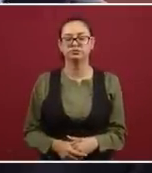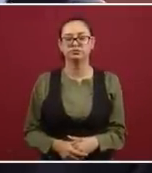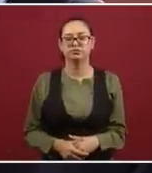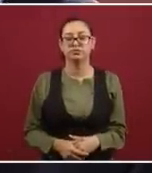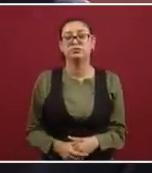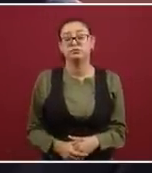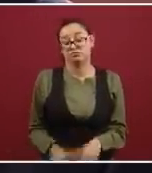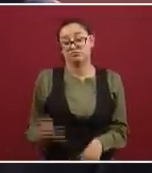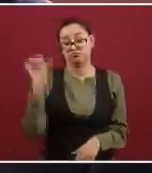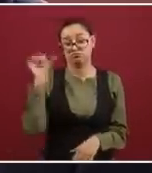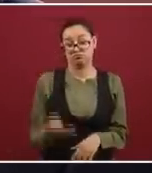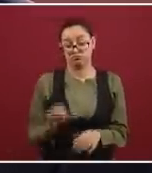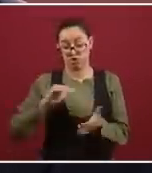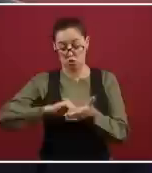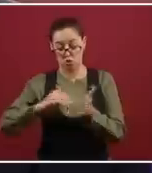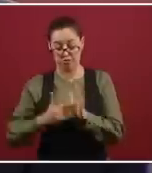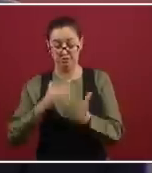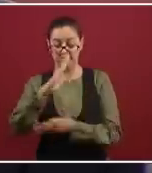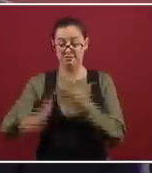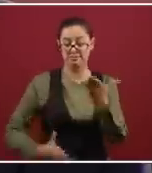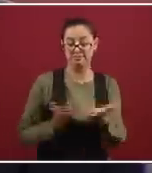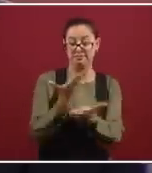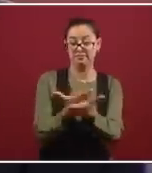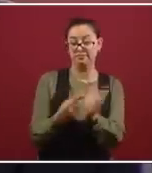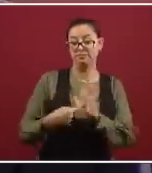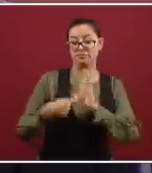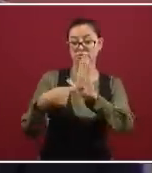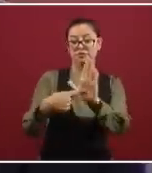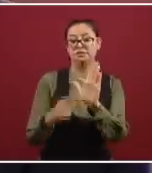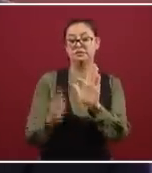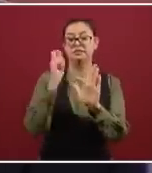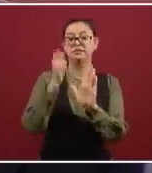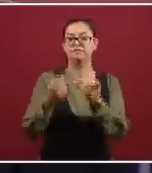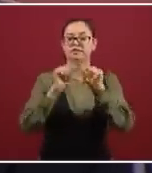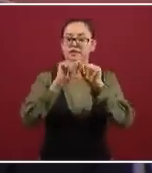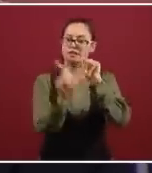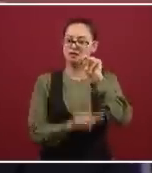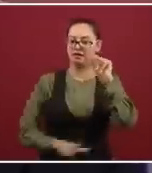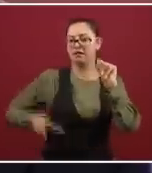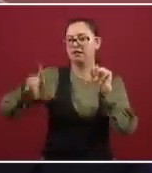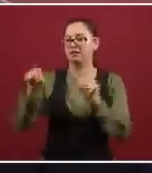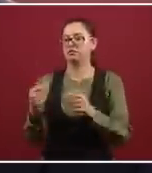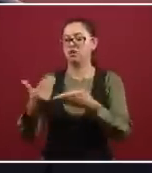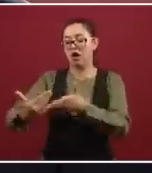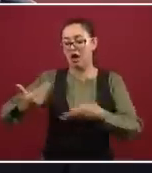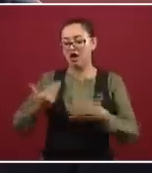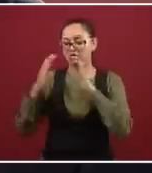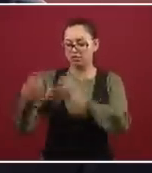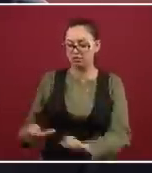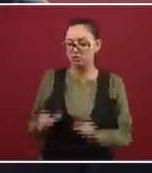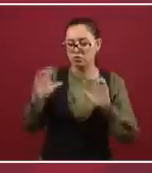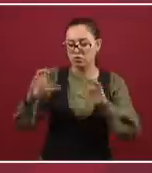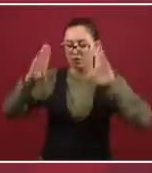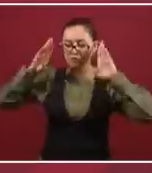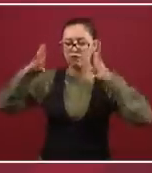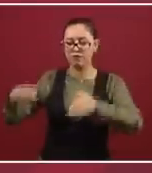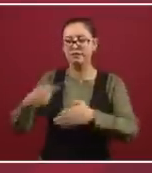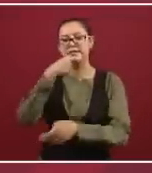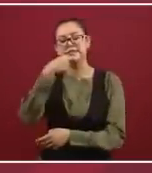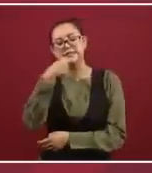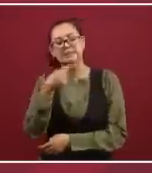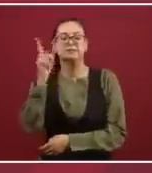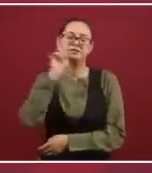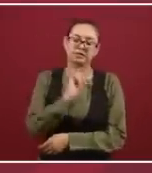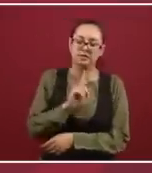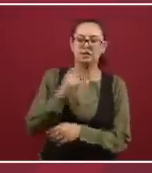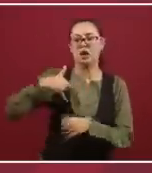una estrategia nacional de prevención de adicciones con énfasis en niños, niñas y juventudes